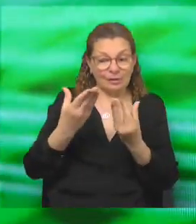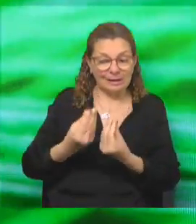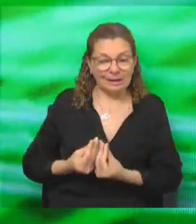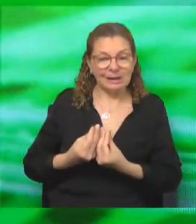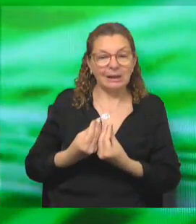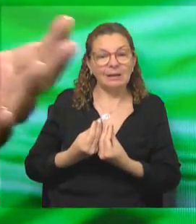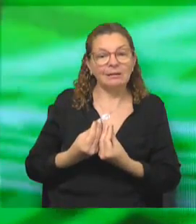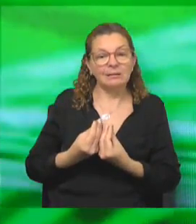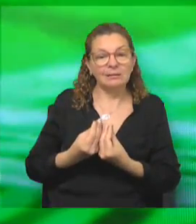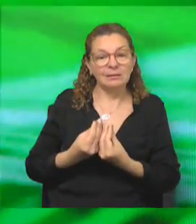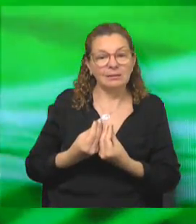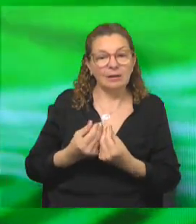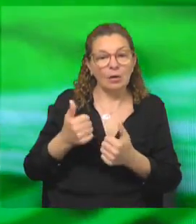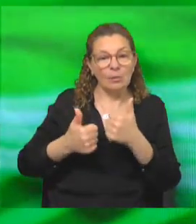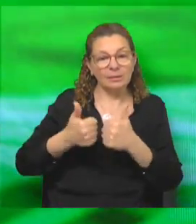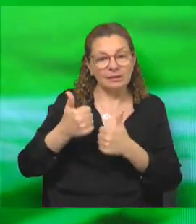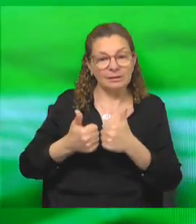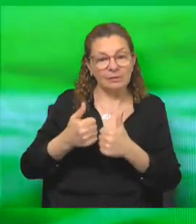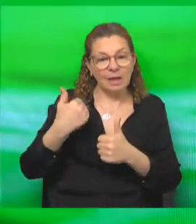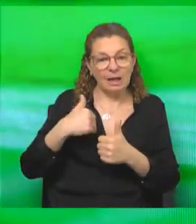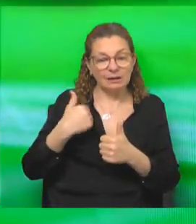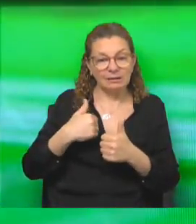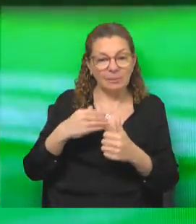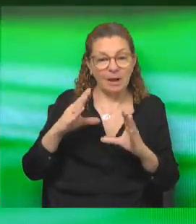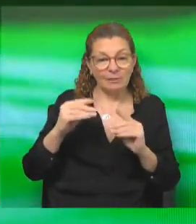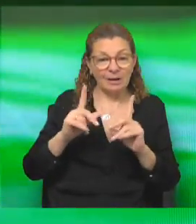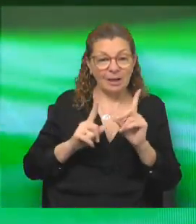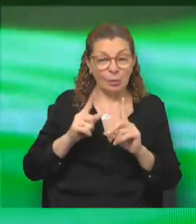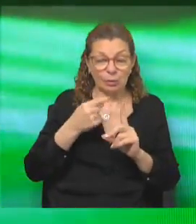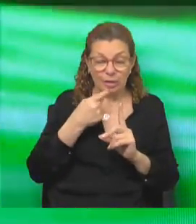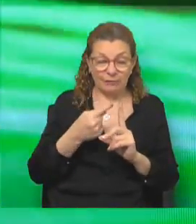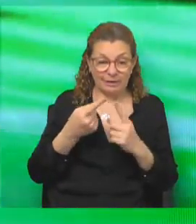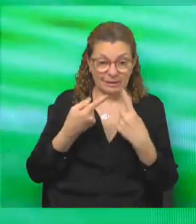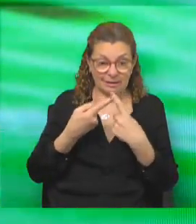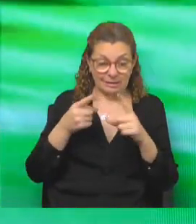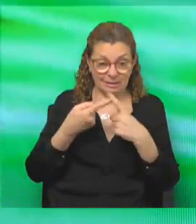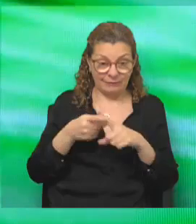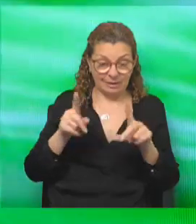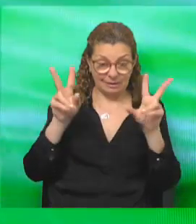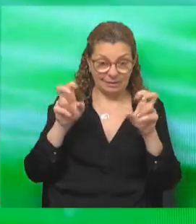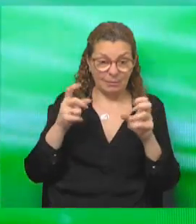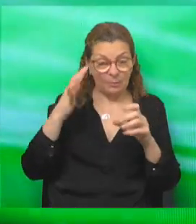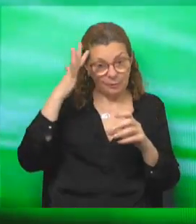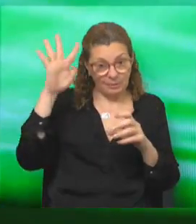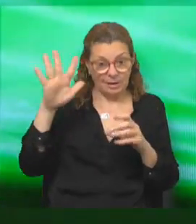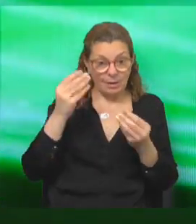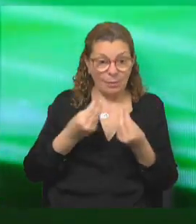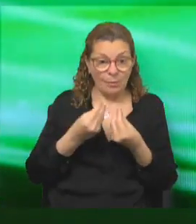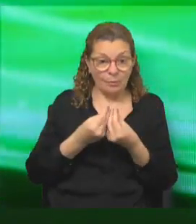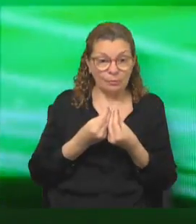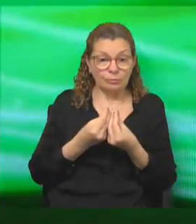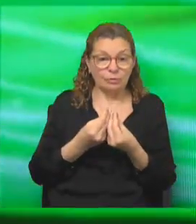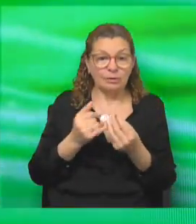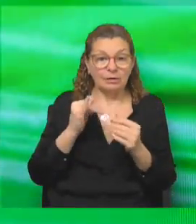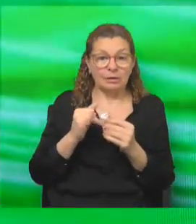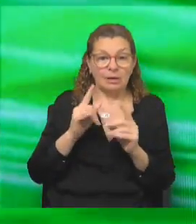sequía la competitividad con Argentina para hablar de algunas de ellas se te podrás imaginar que surgieron muchos momentos en